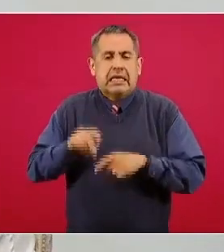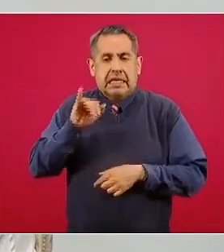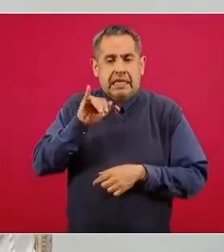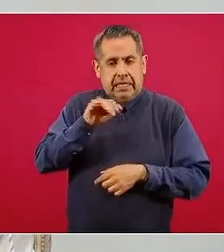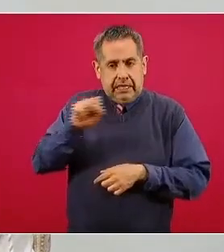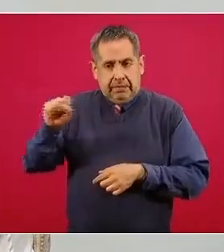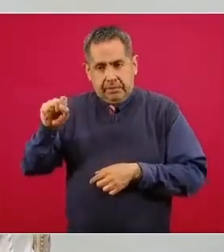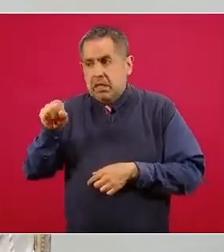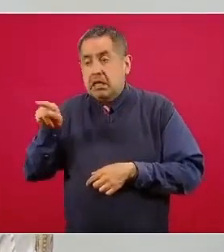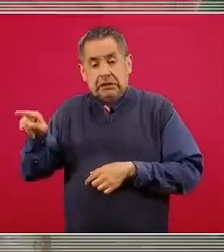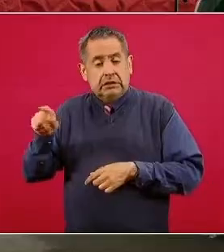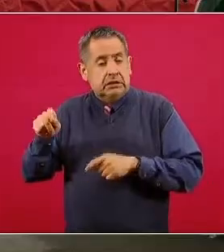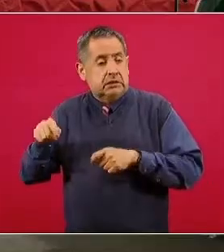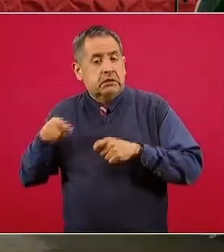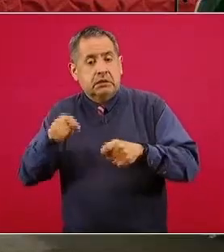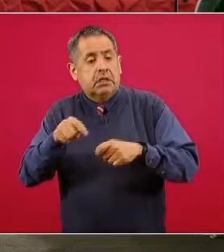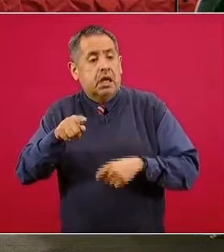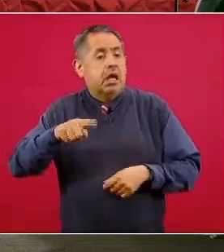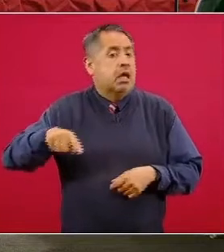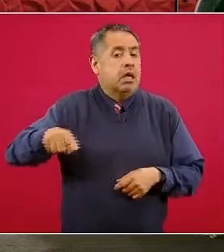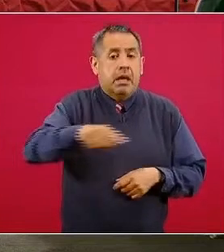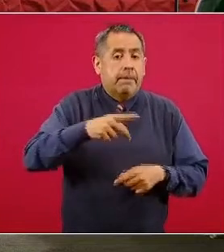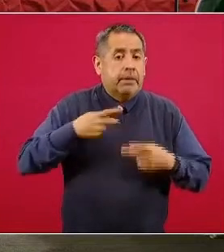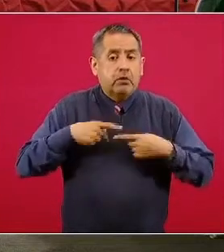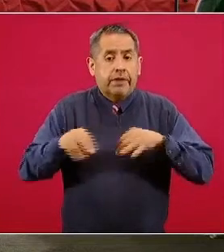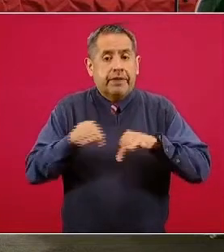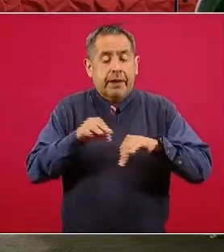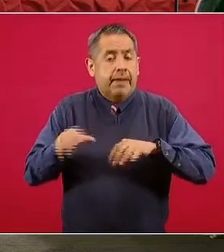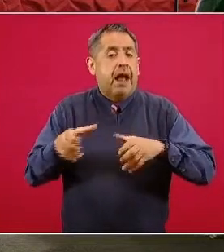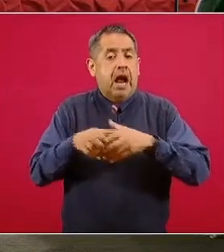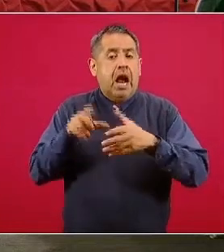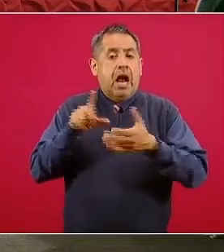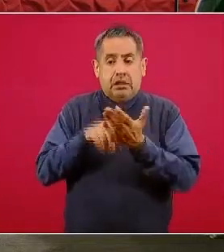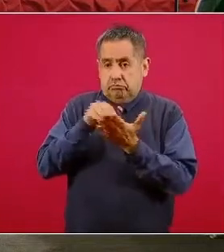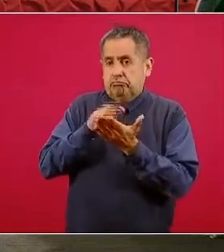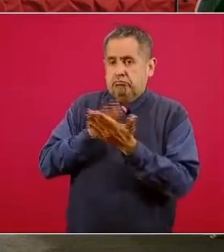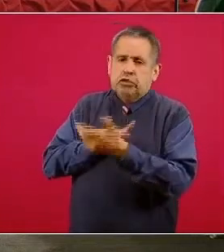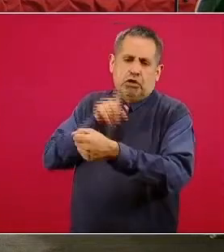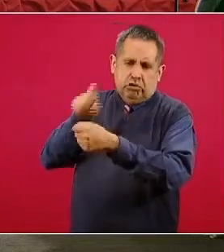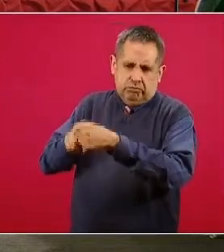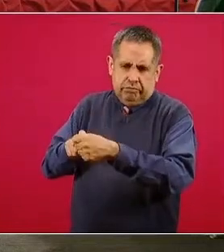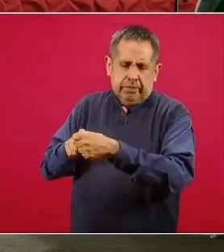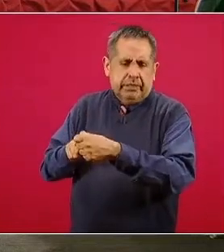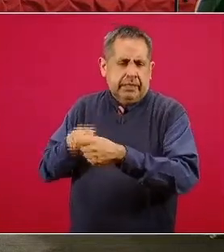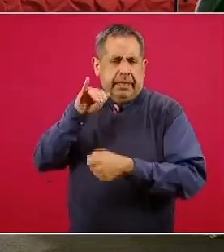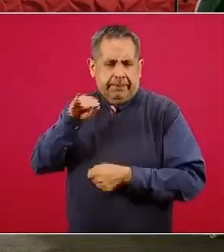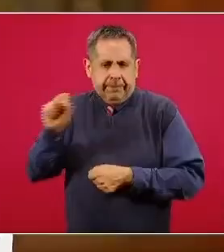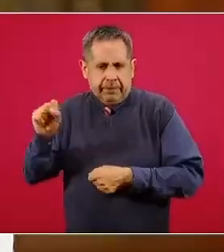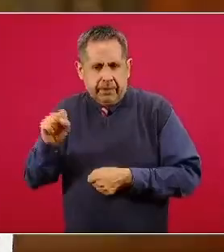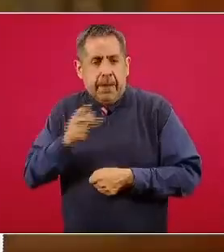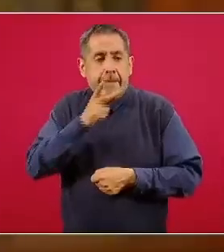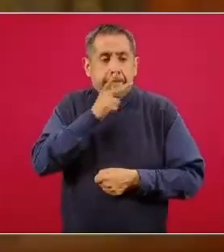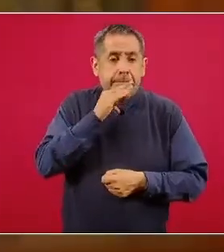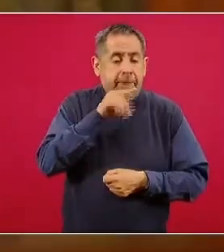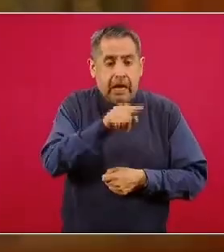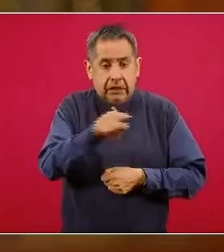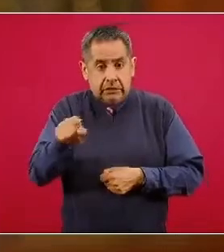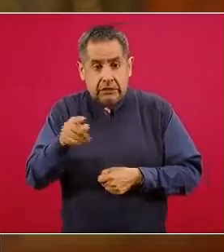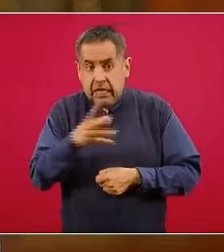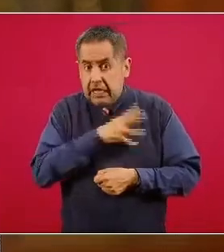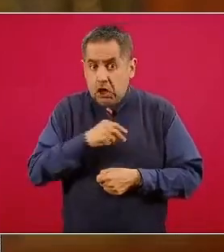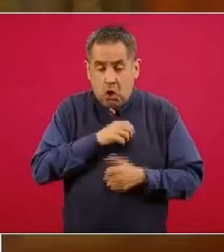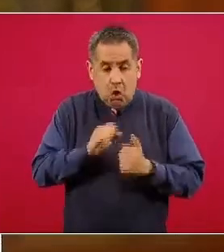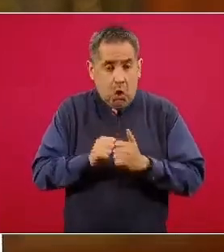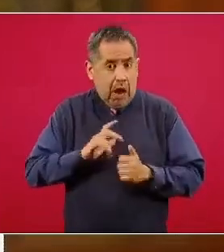Social a los trabajadores registrados en el Seguro Social, papás y mamás que tienen